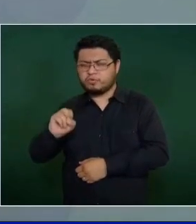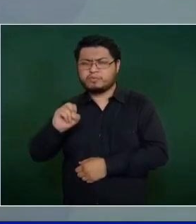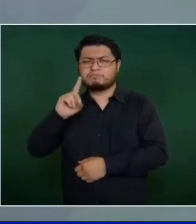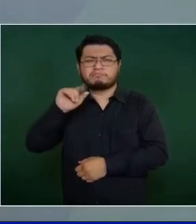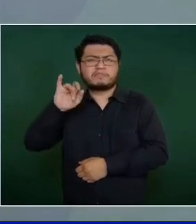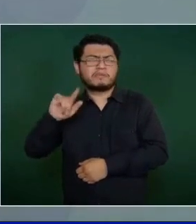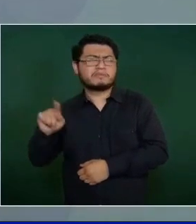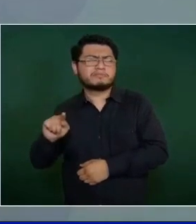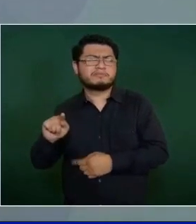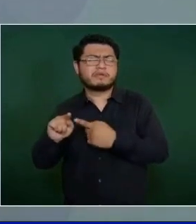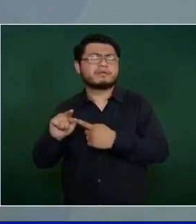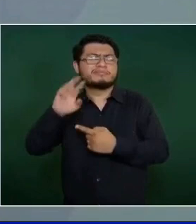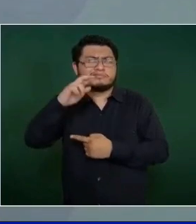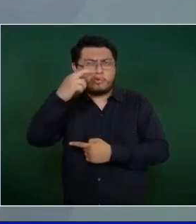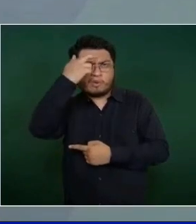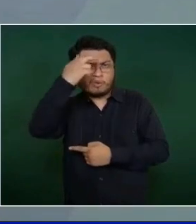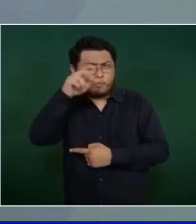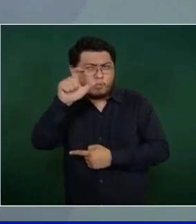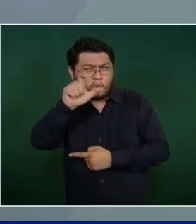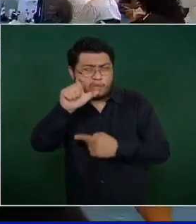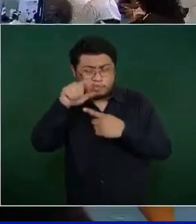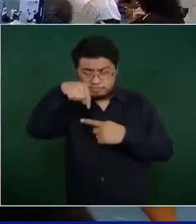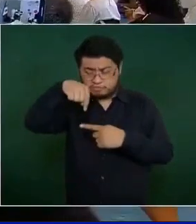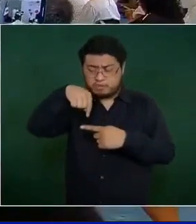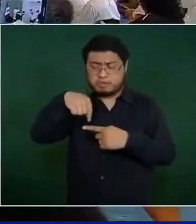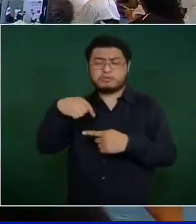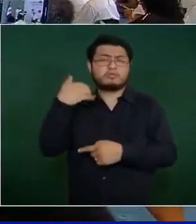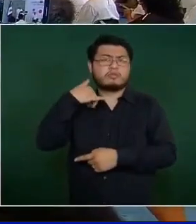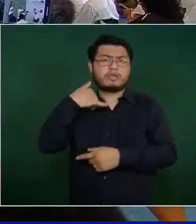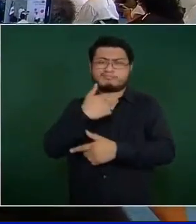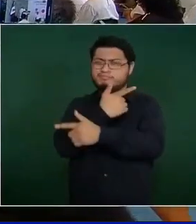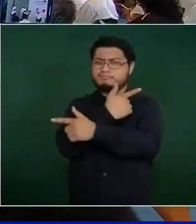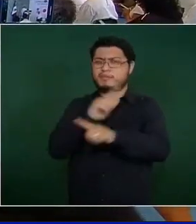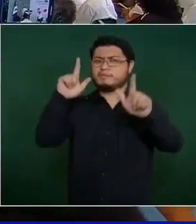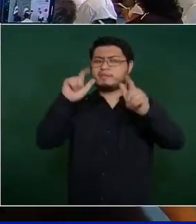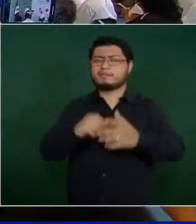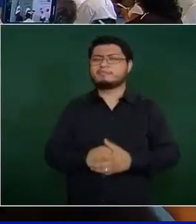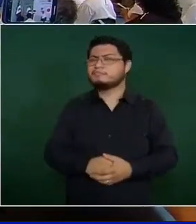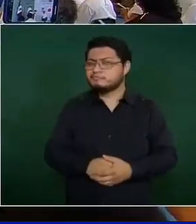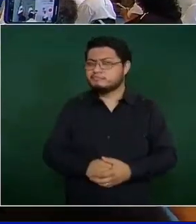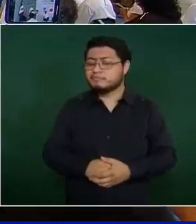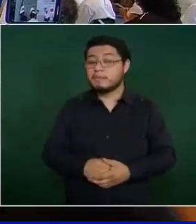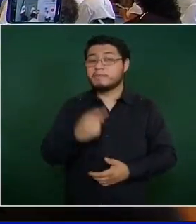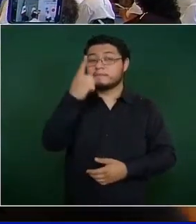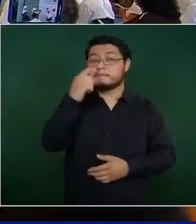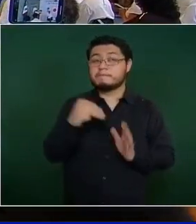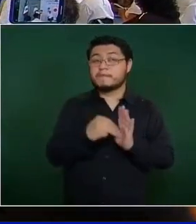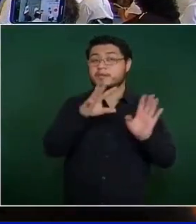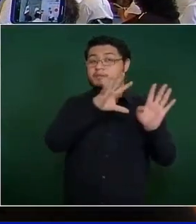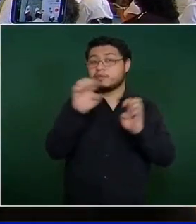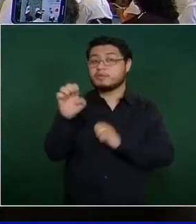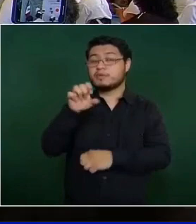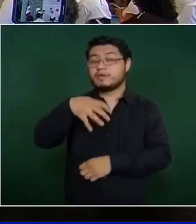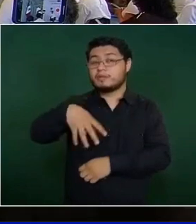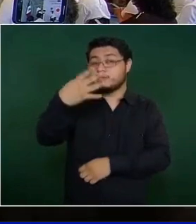¿Saben cuándo se abolió la esclavitud en Yucatán? En 1914.